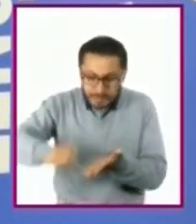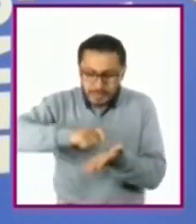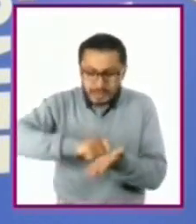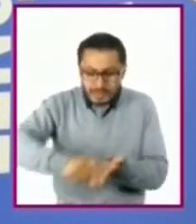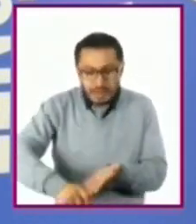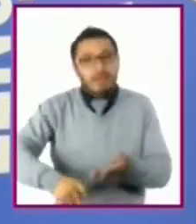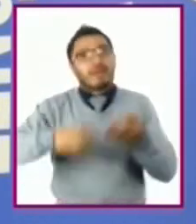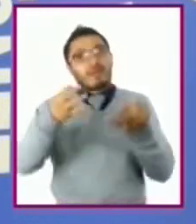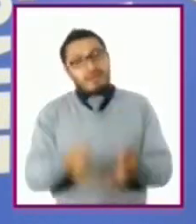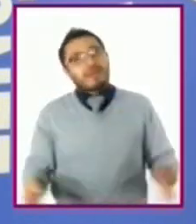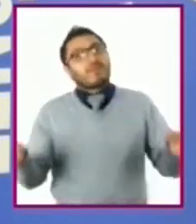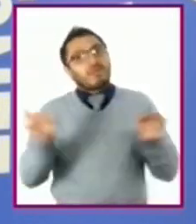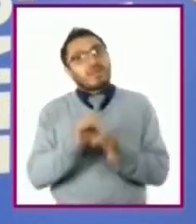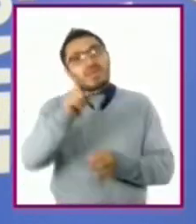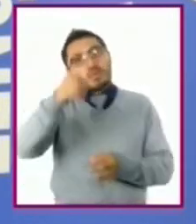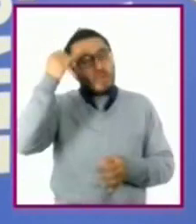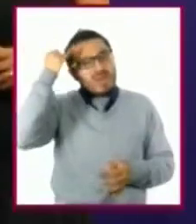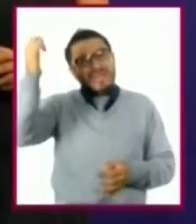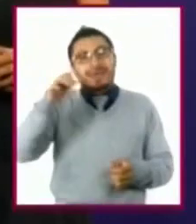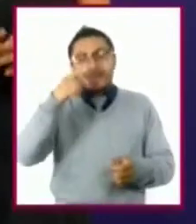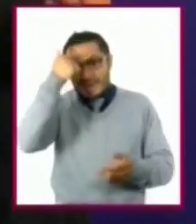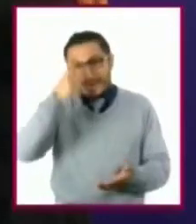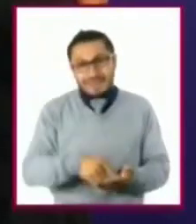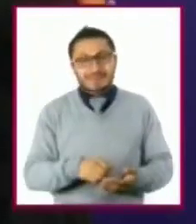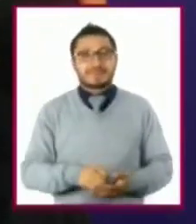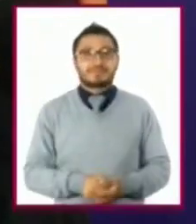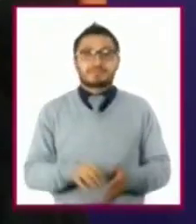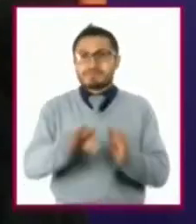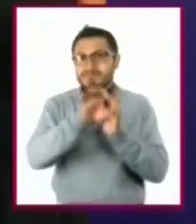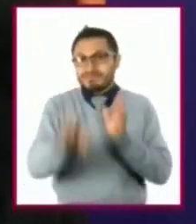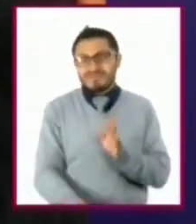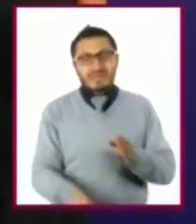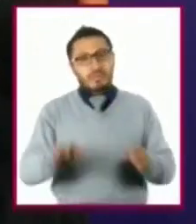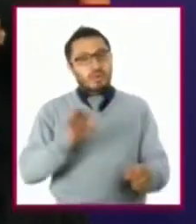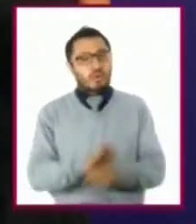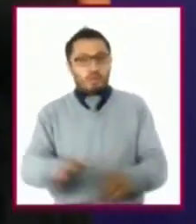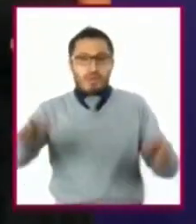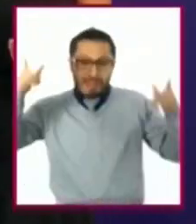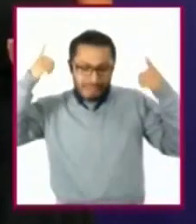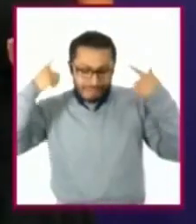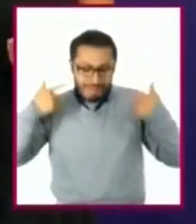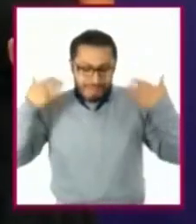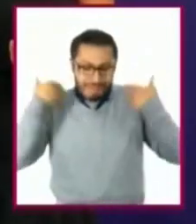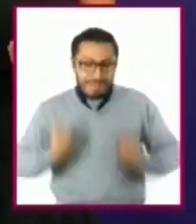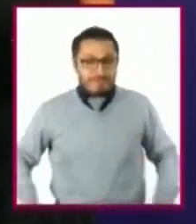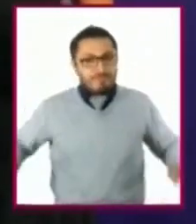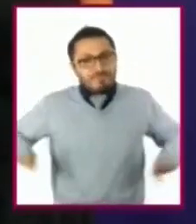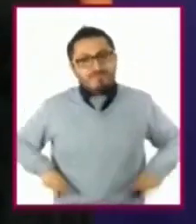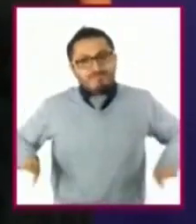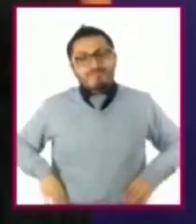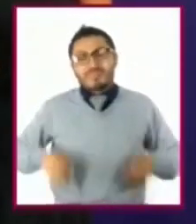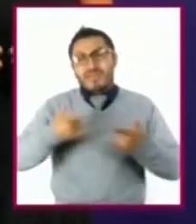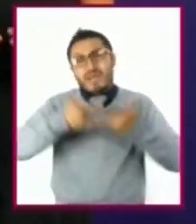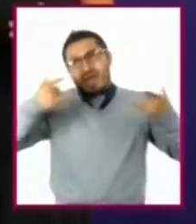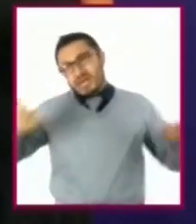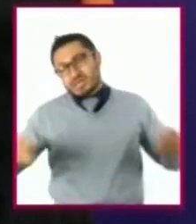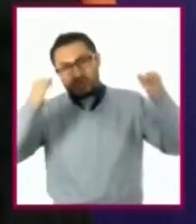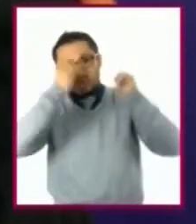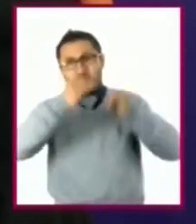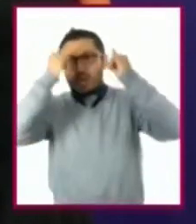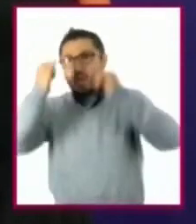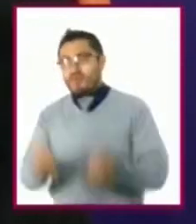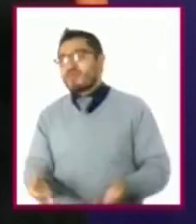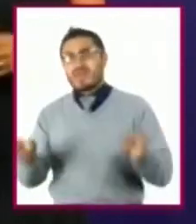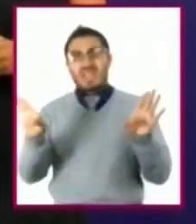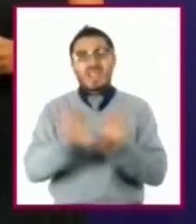en cuenta diferentes aspectos de los personajes, como su apariencia física, su historia personal, personalidad o cómo